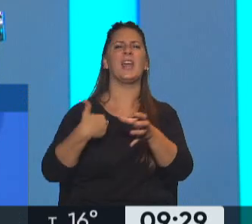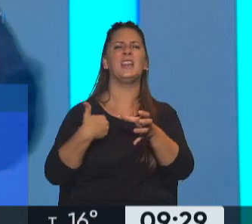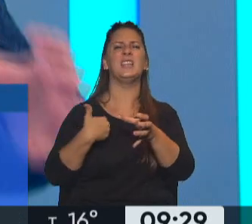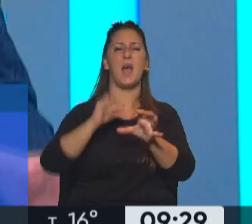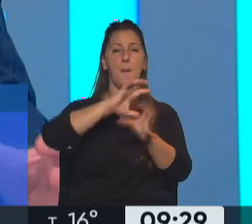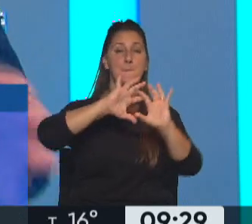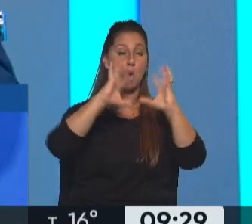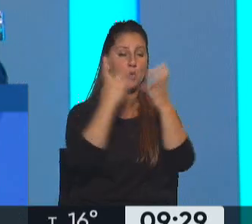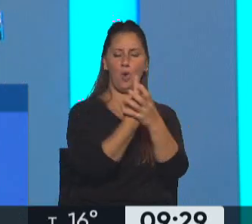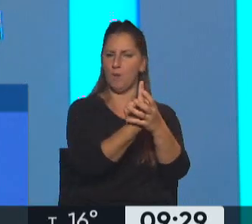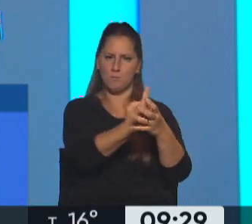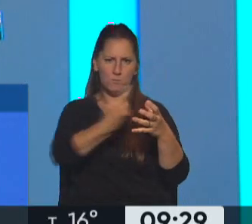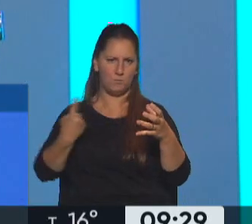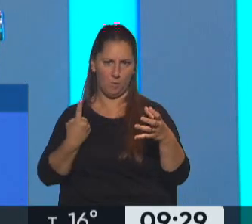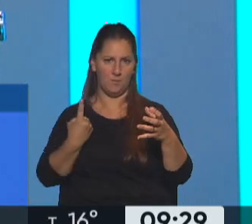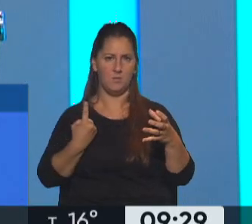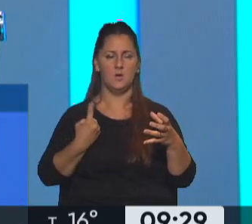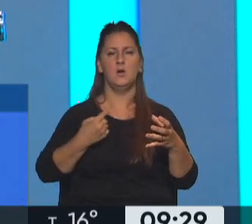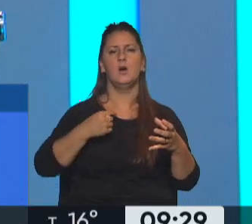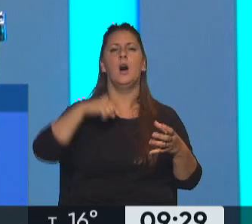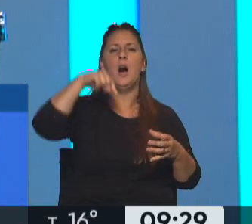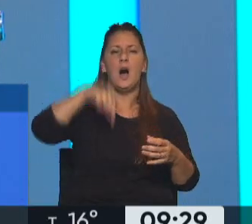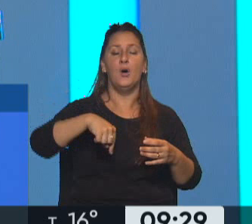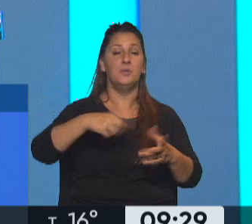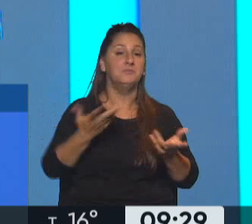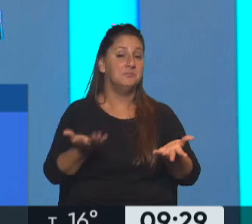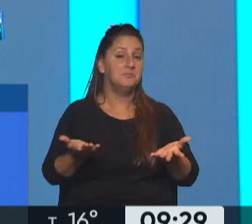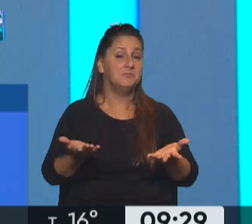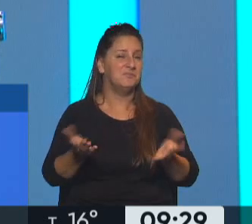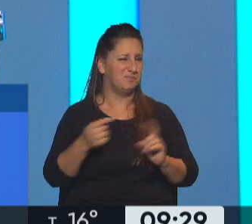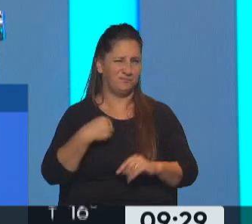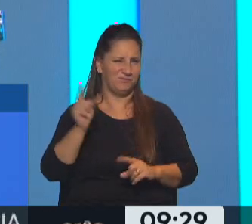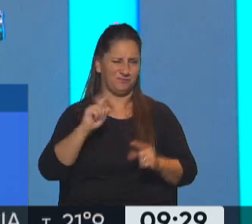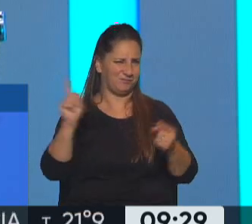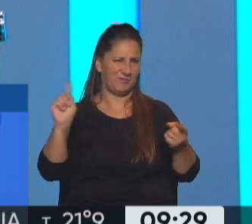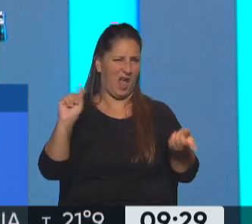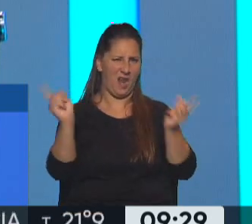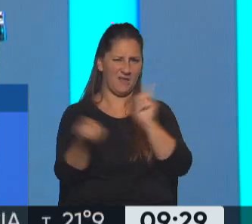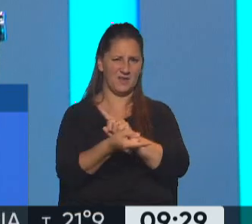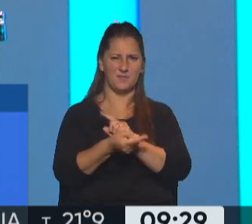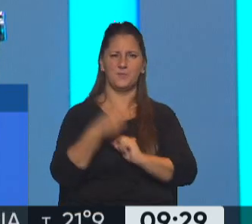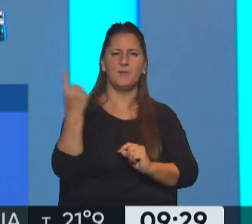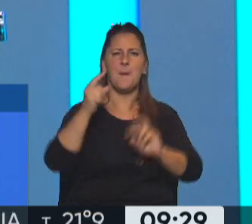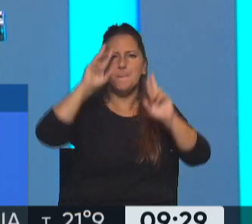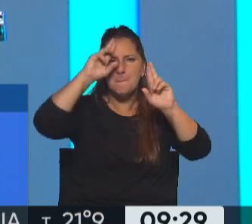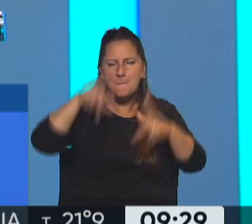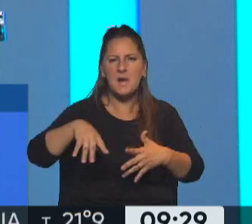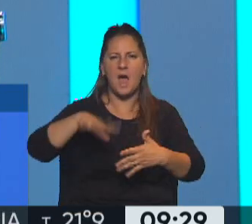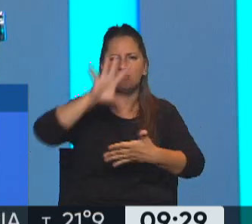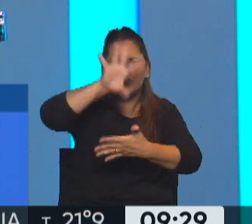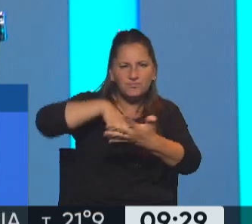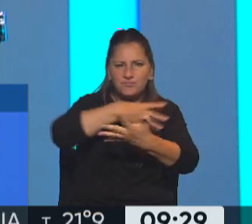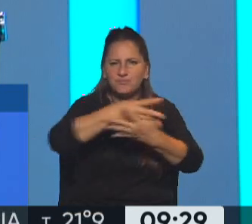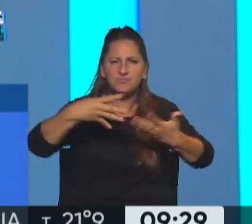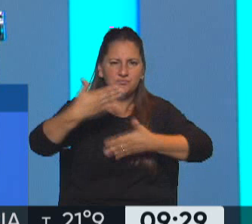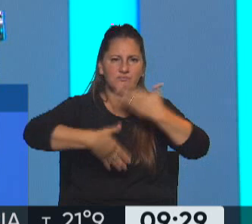Que en el gobierno de Cristina y ahora en el gobierno de Alberto había... Y la realidad es totalmente contraria, ¿no? Cuando uno ve las políticas que se fueron construyendo, es decir,